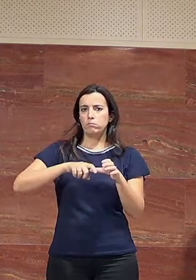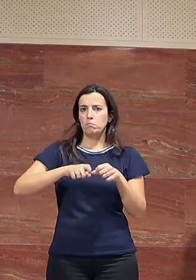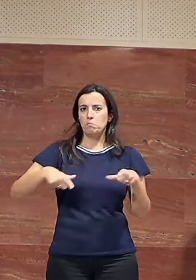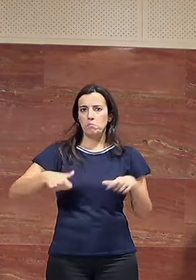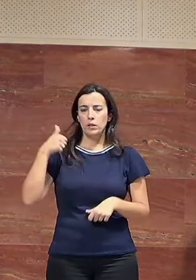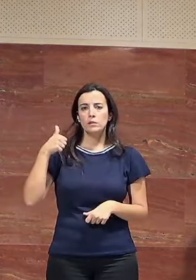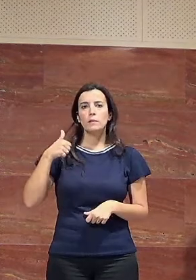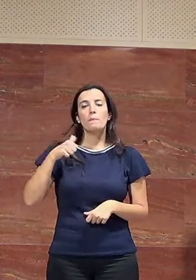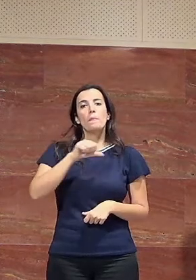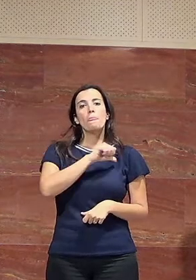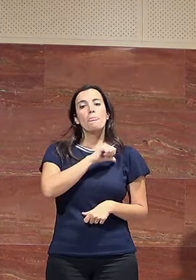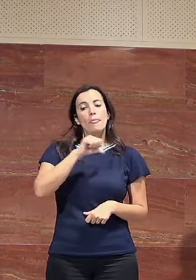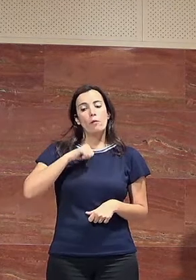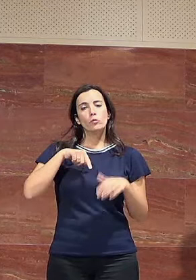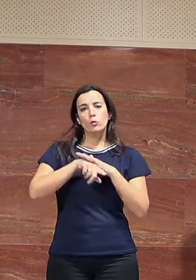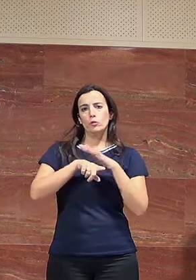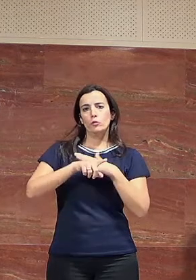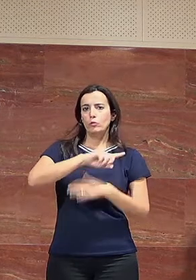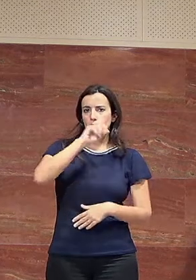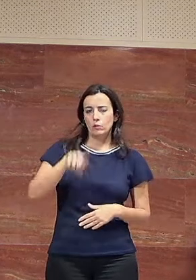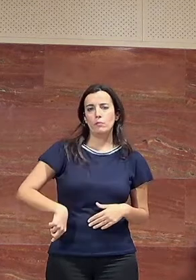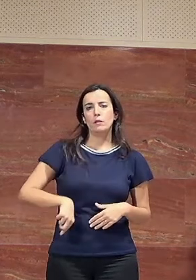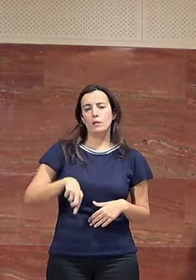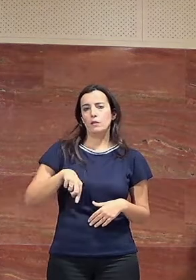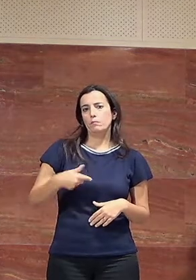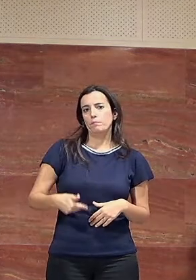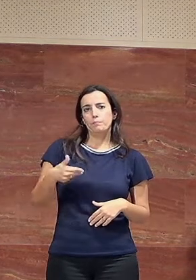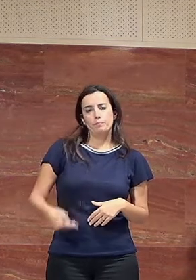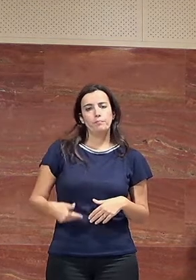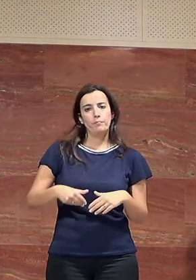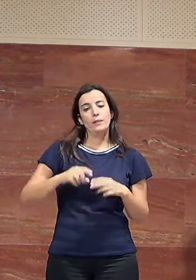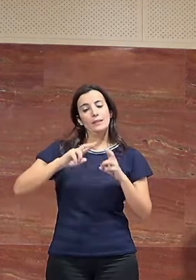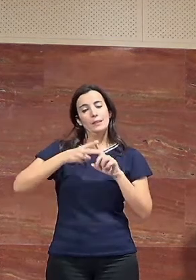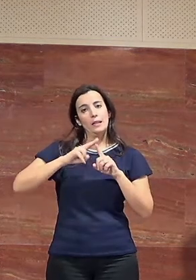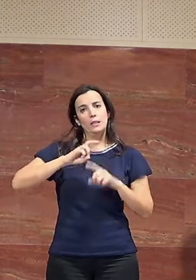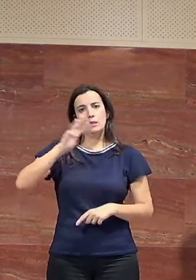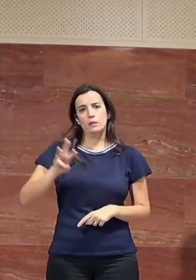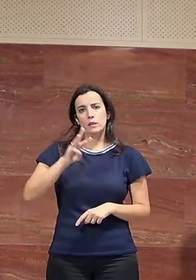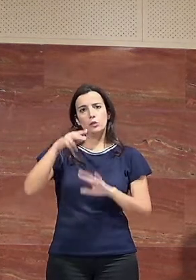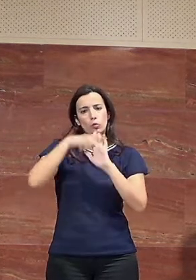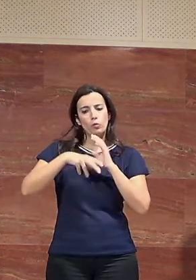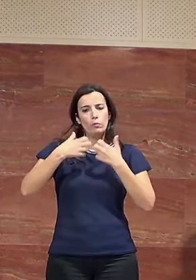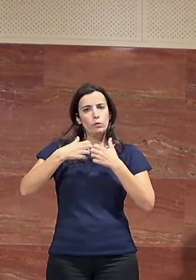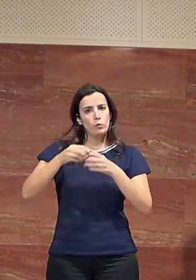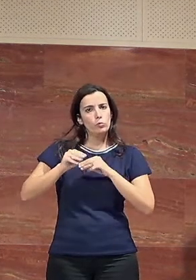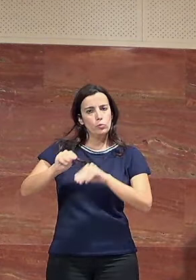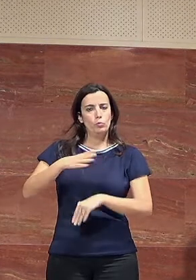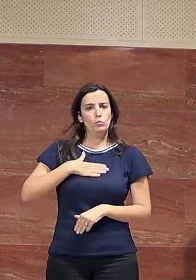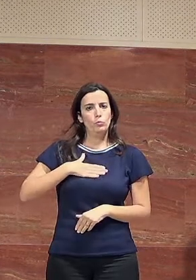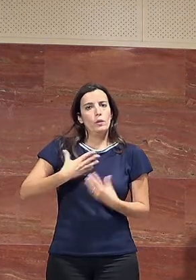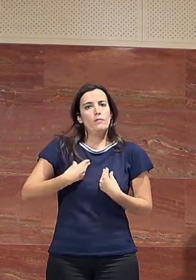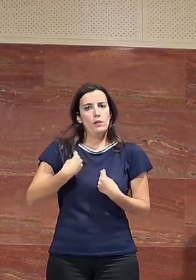la autogestión luego de esos centros también tiene que ver con la elaboración en el taller 3 de sus propias normas de funcionamiento y de vida